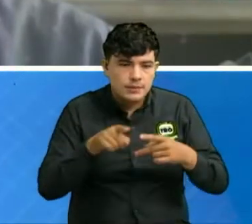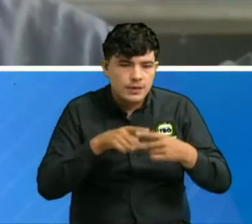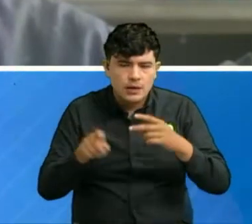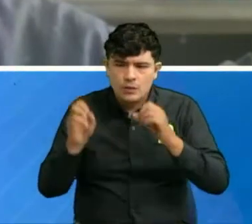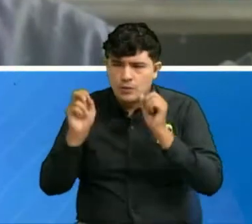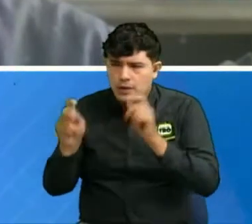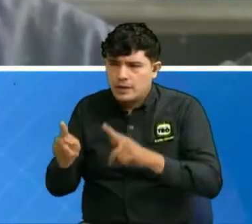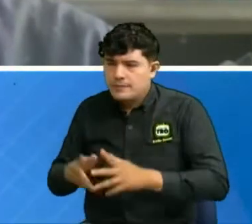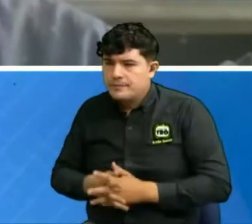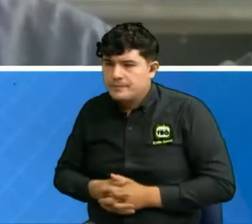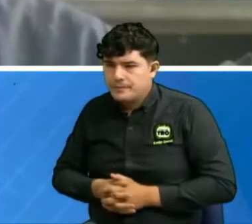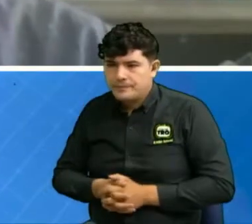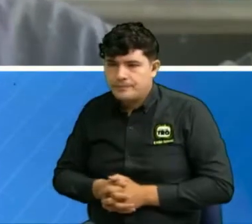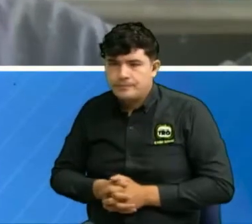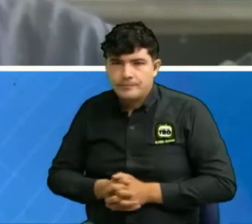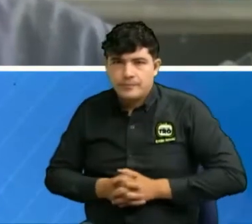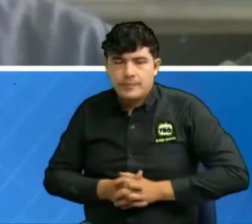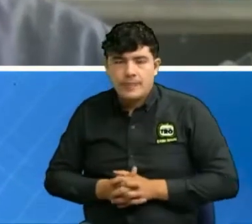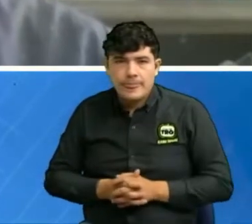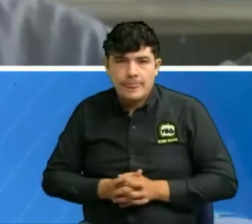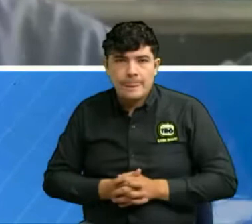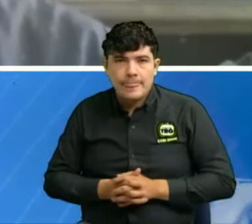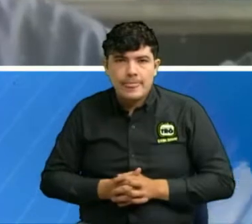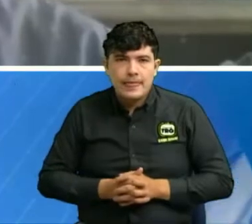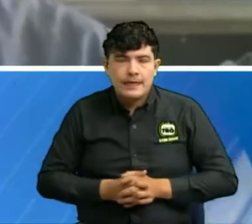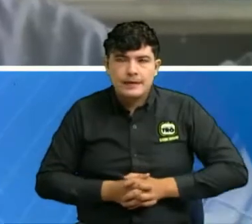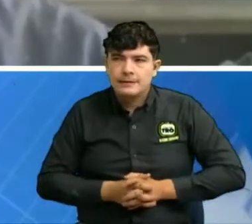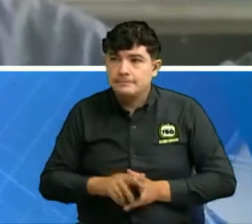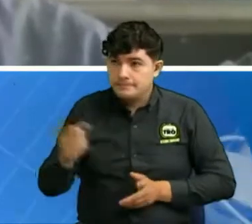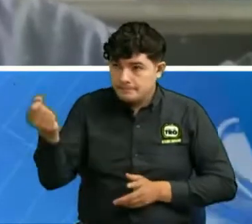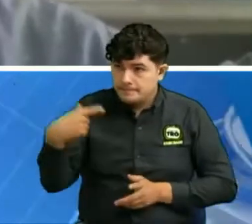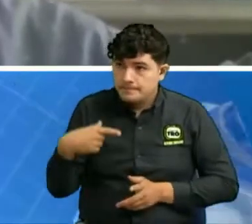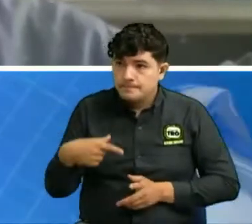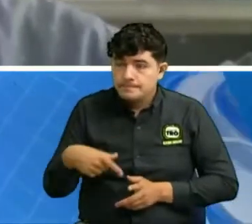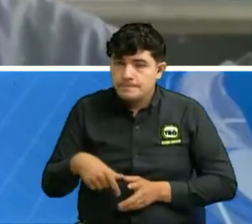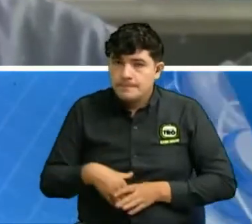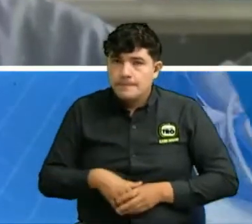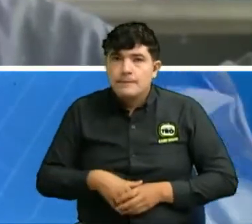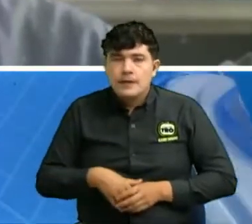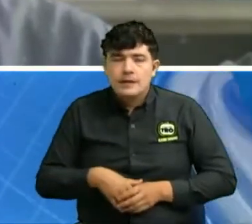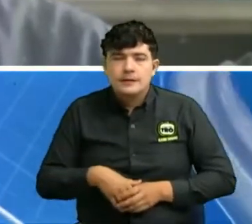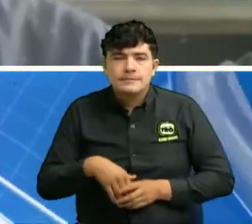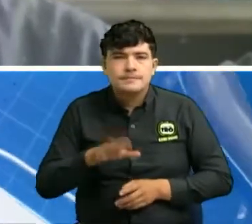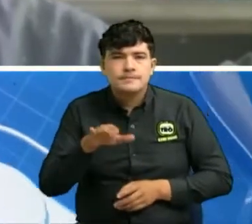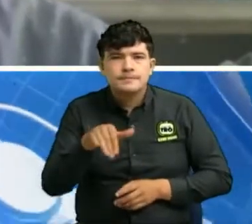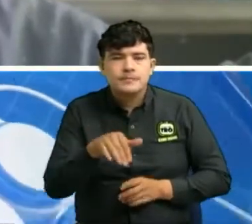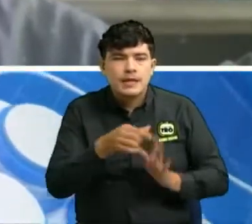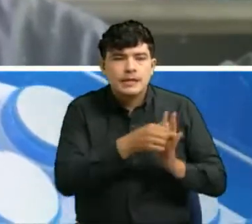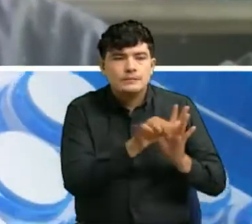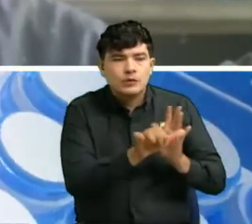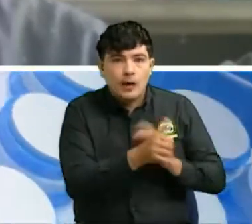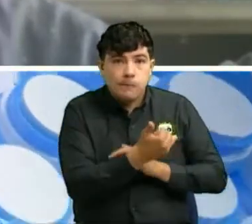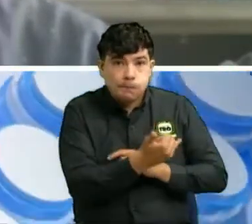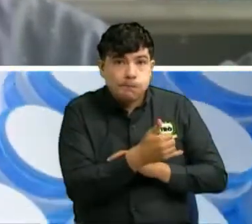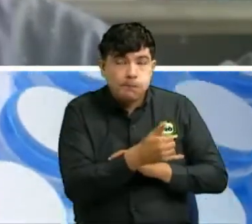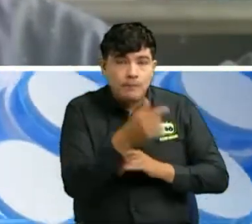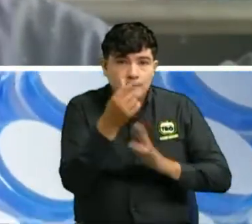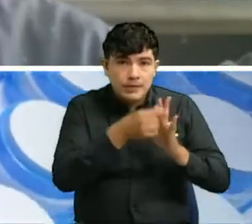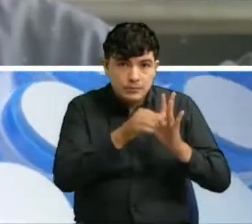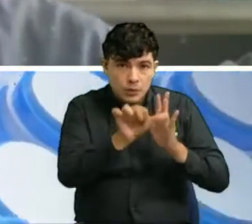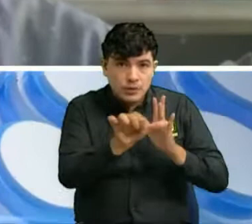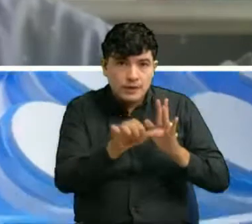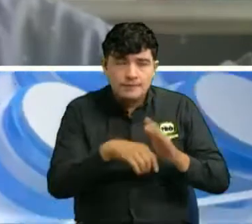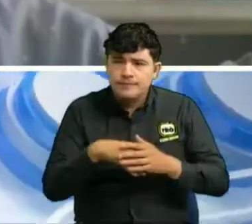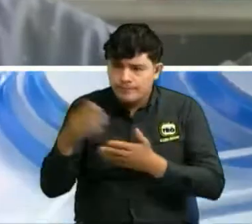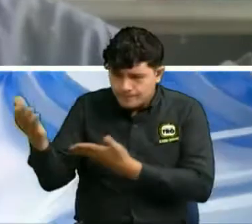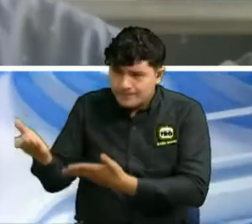Ok. No, ninguna otra pregunta, Pablo. Otra pregunta, sí, señor. Yo tengo otra. Mi señora tiene 1.000... ¿Aló? Sí,